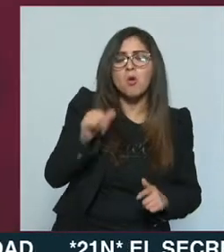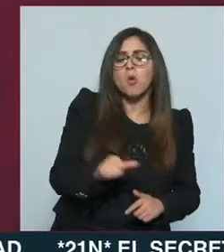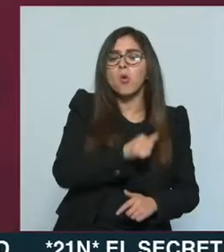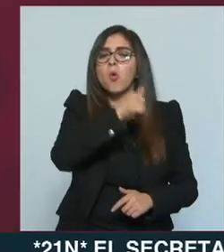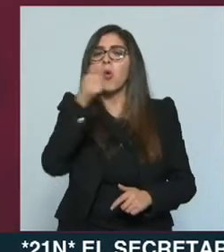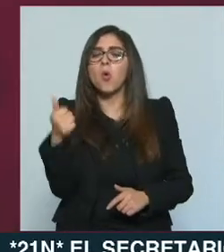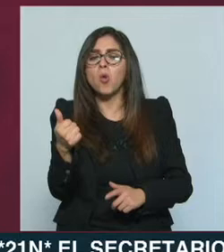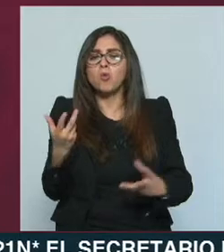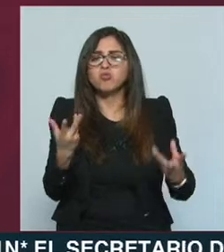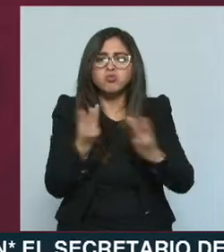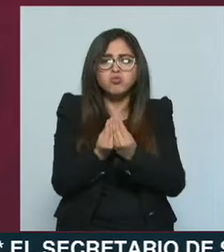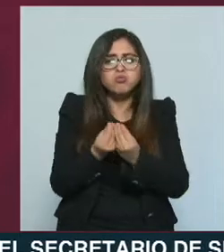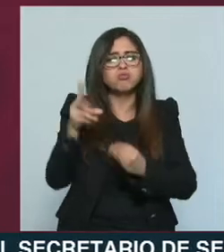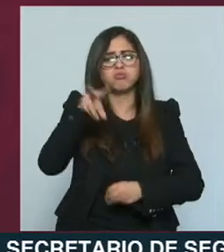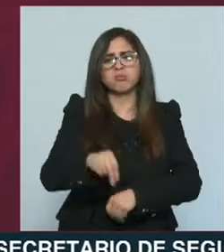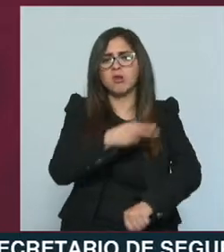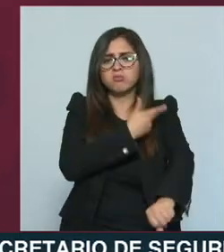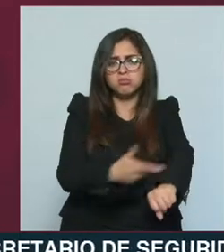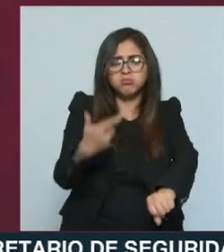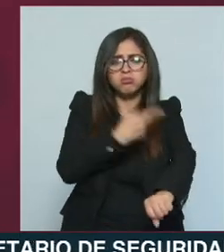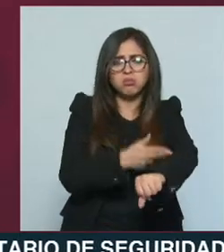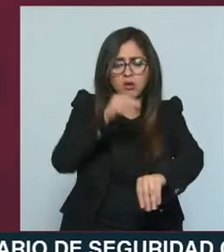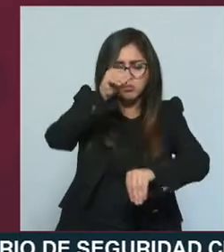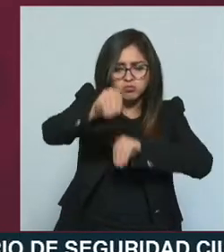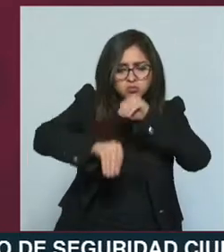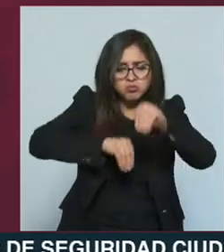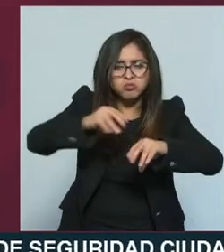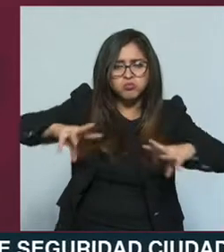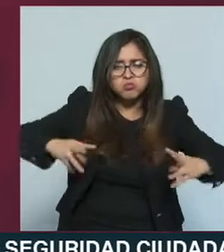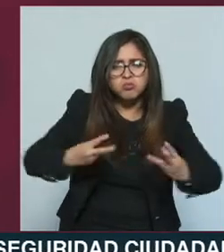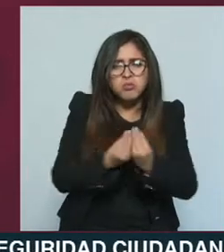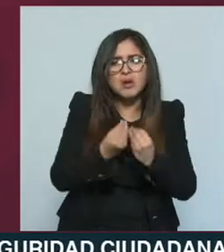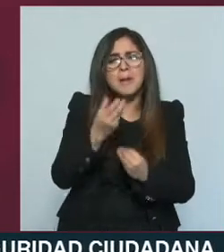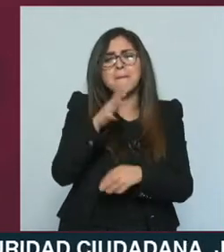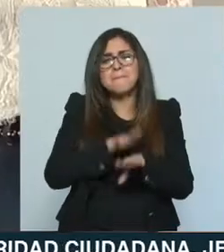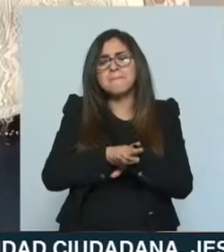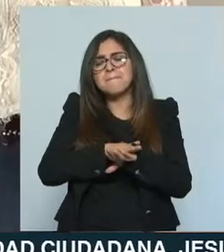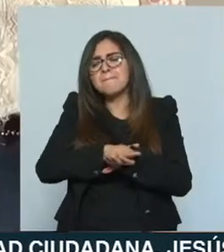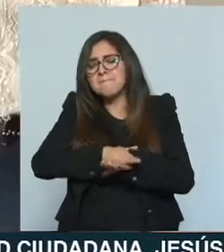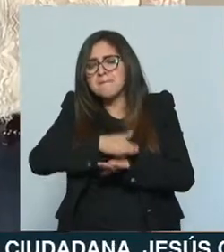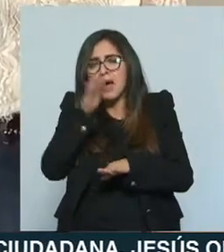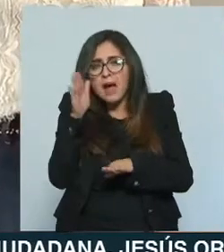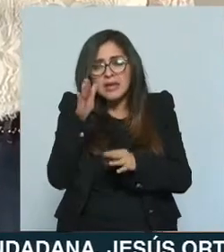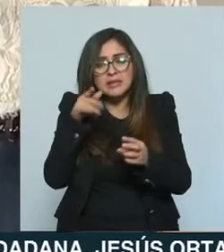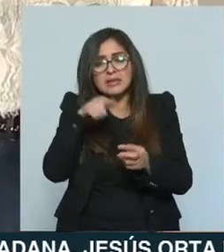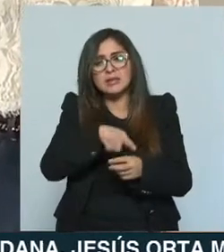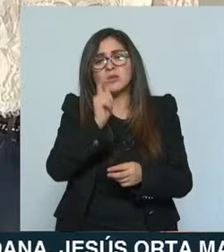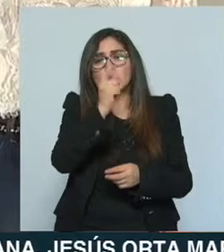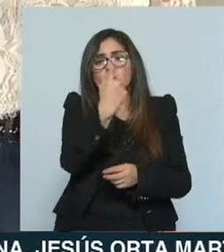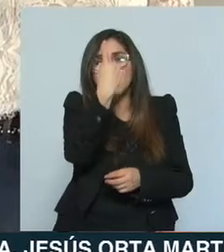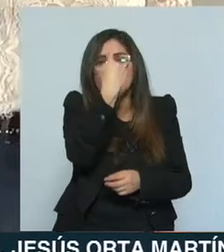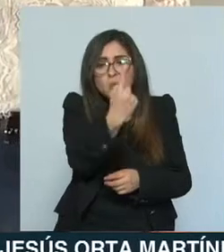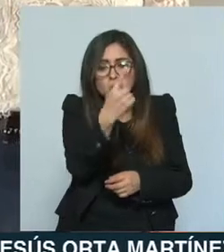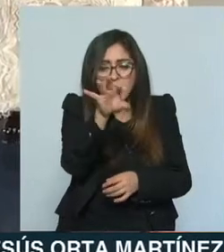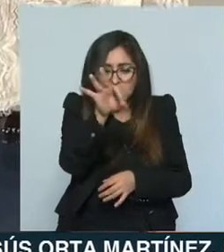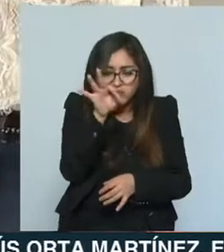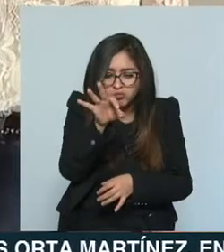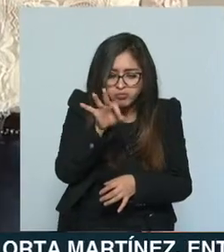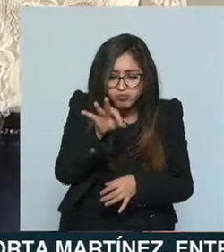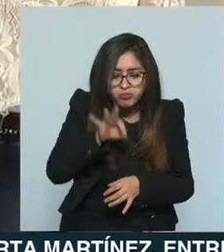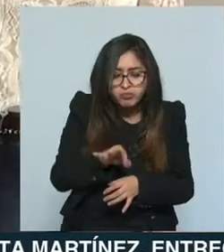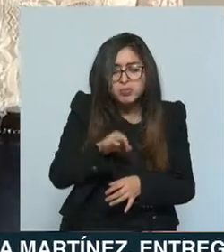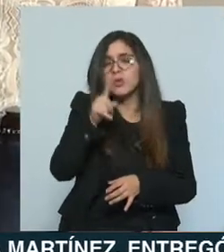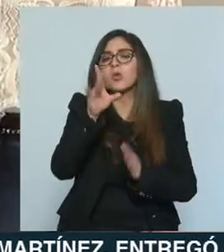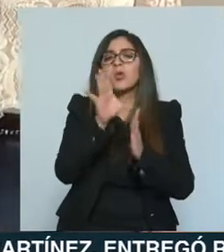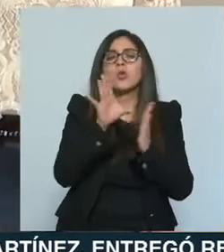oposición logramos construir más de una tercera parte para contener la reforma constitucional, pero no